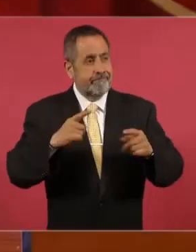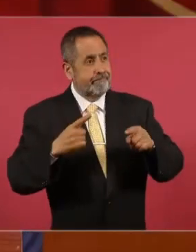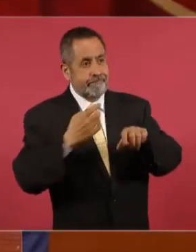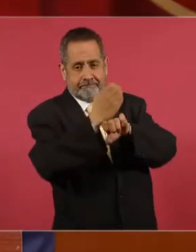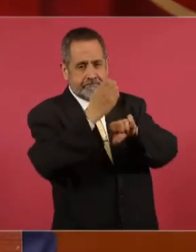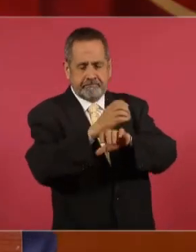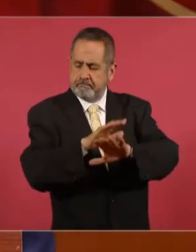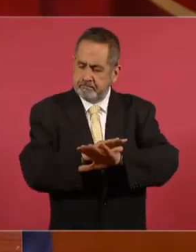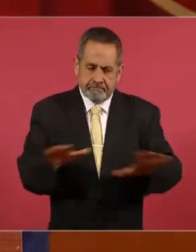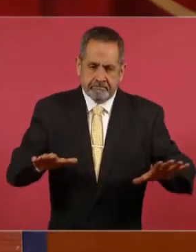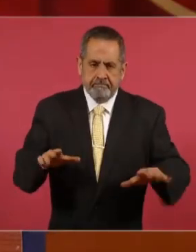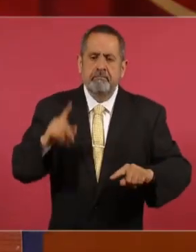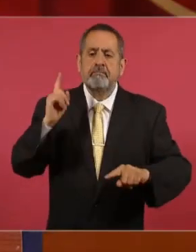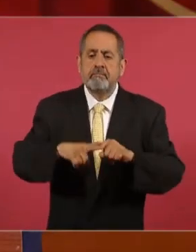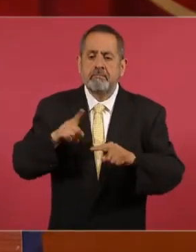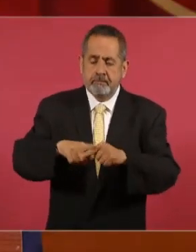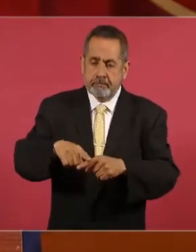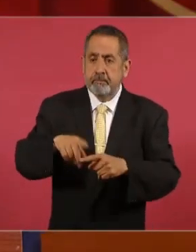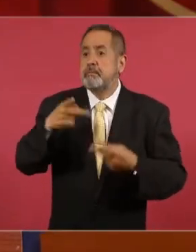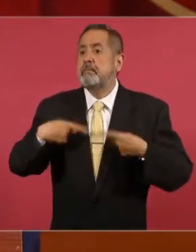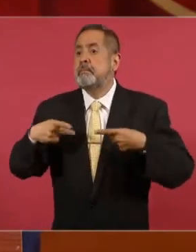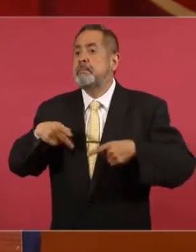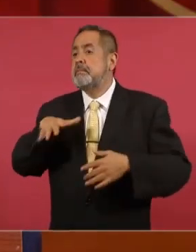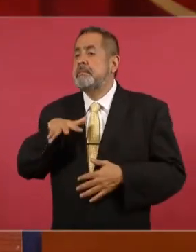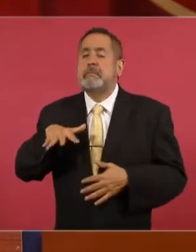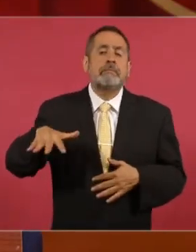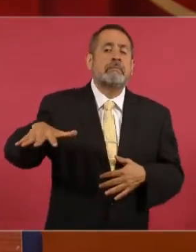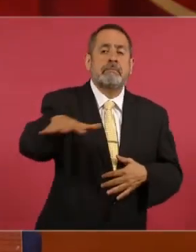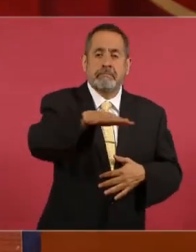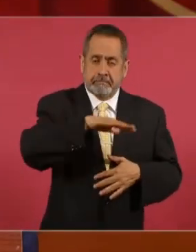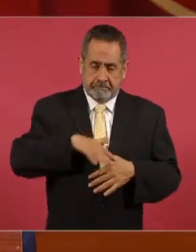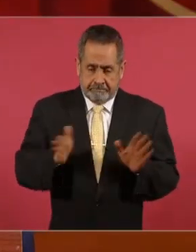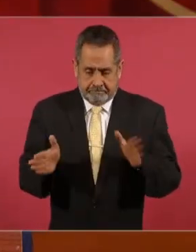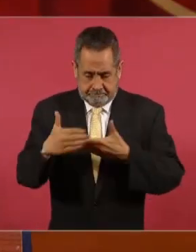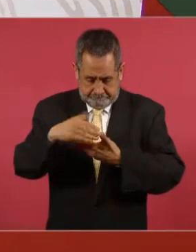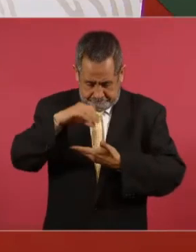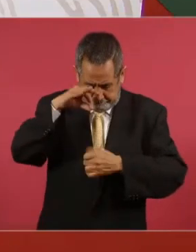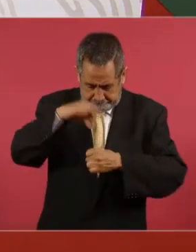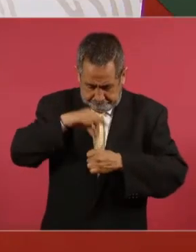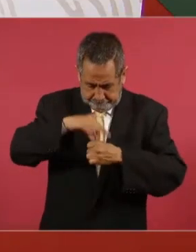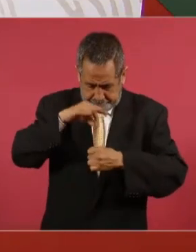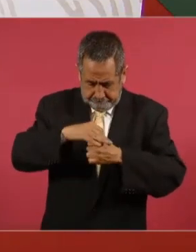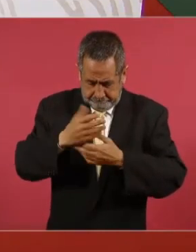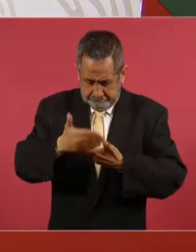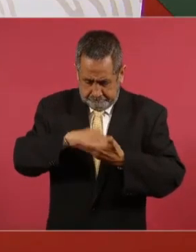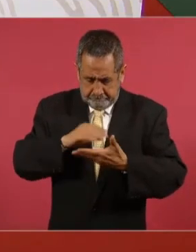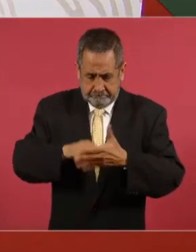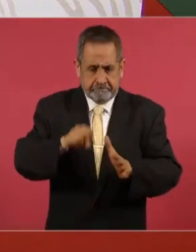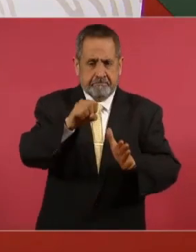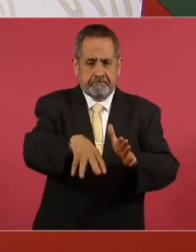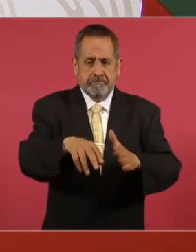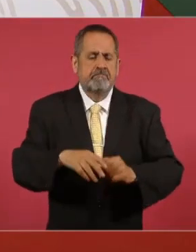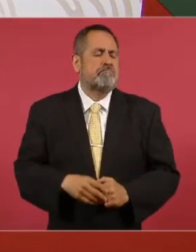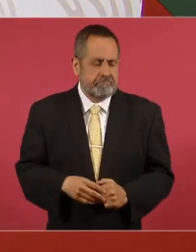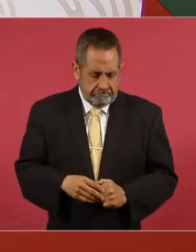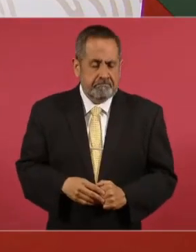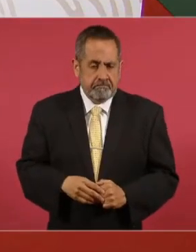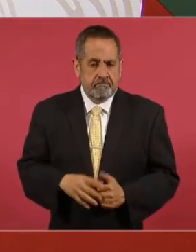serán electos de manera directa por el pueblo, porque solo el pueblo puede